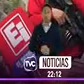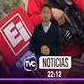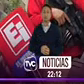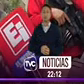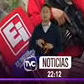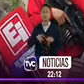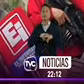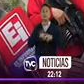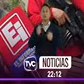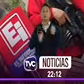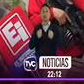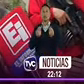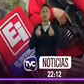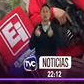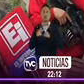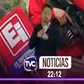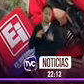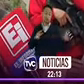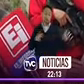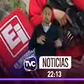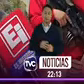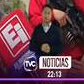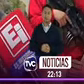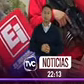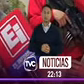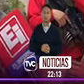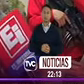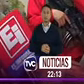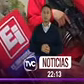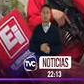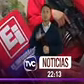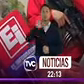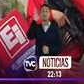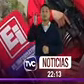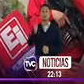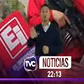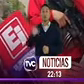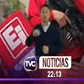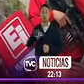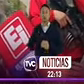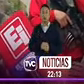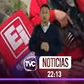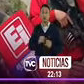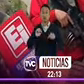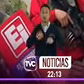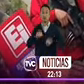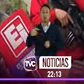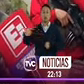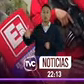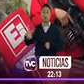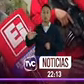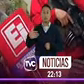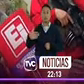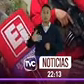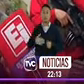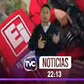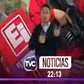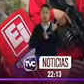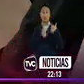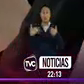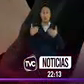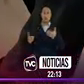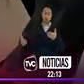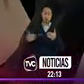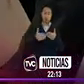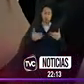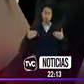taxi sale en precipitada huida. La camioneta trató de obstaculizar el accionar de Fuerzas Armadas.